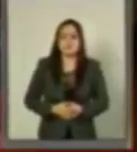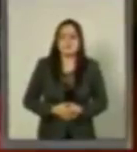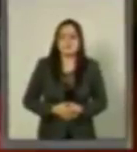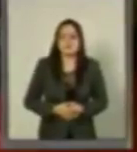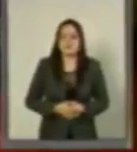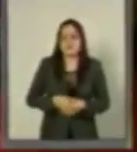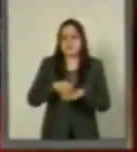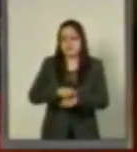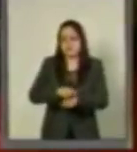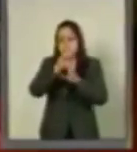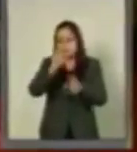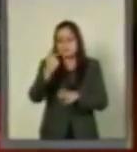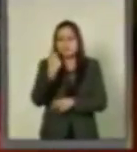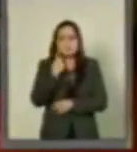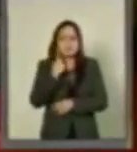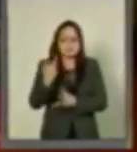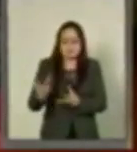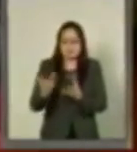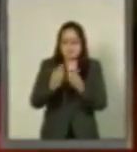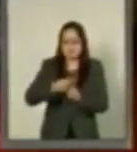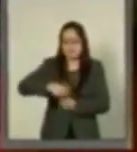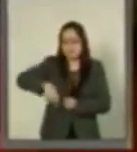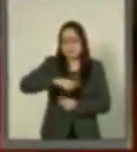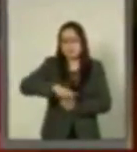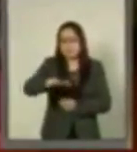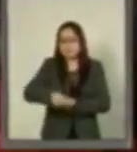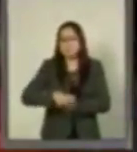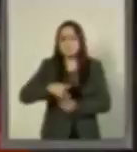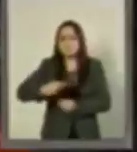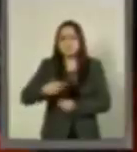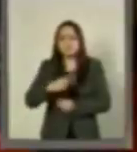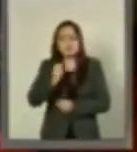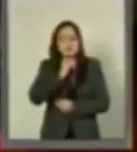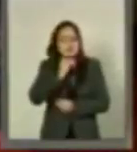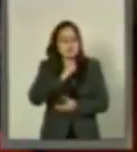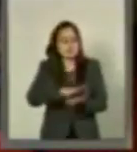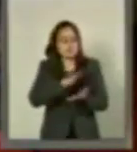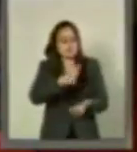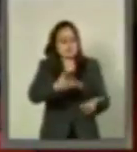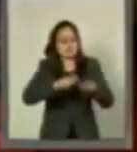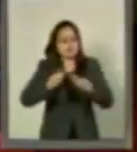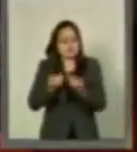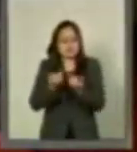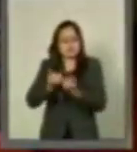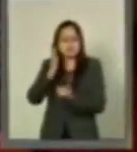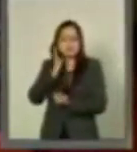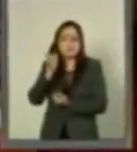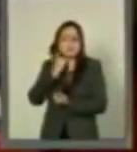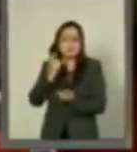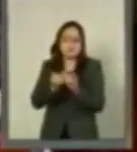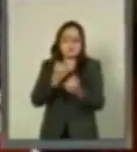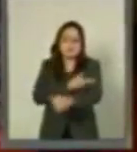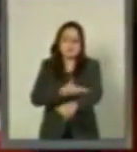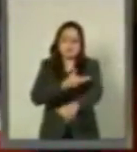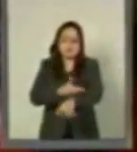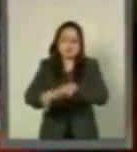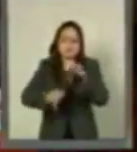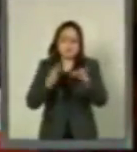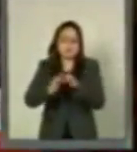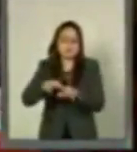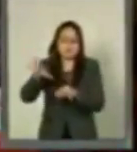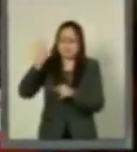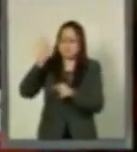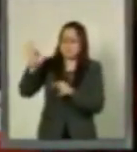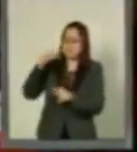capacidad política para que junto con ustedes, porque pasan por el Senado la mayoría de ellos y la Cámara de Diputados, puedan resolverse y existan